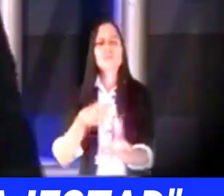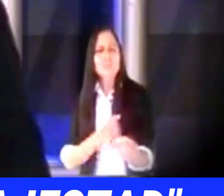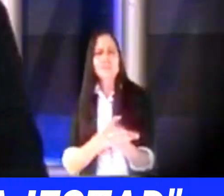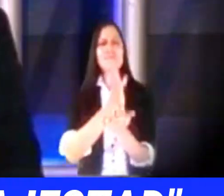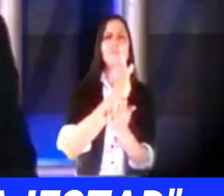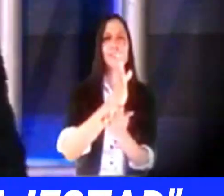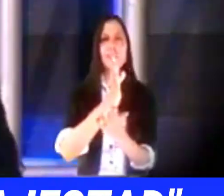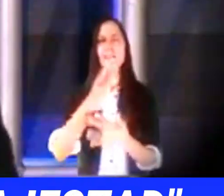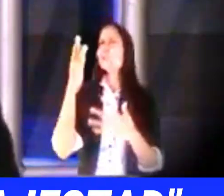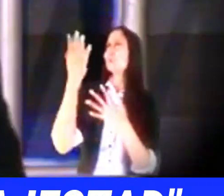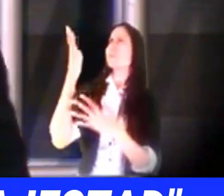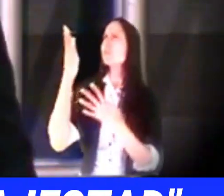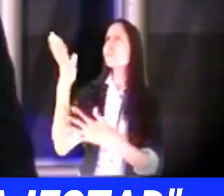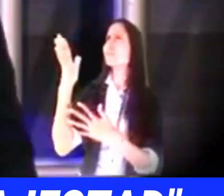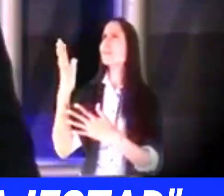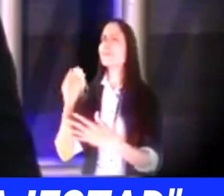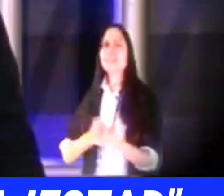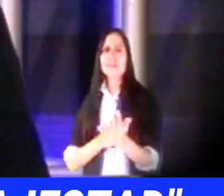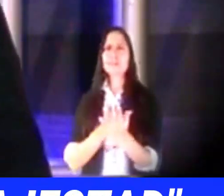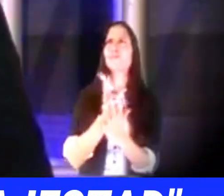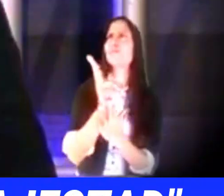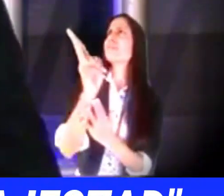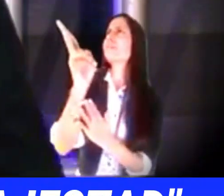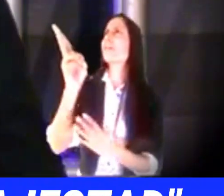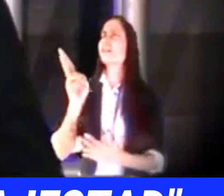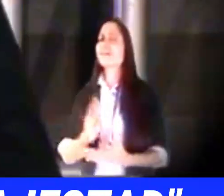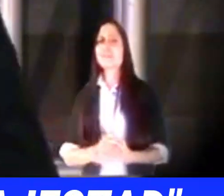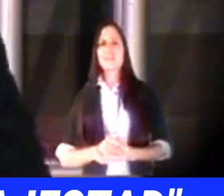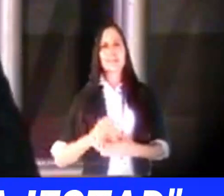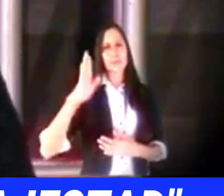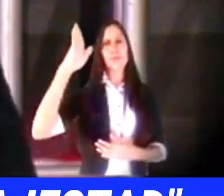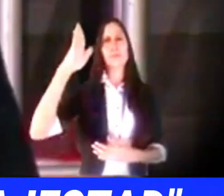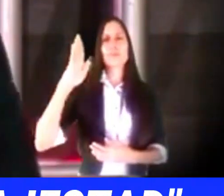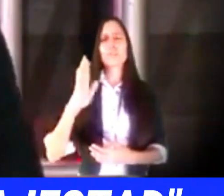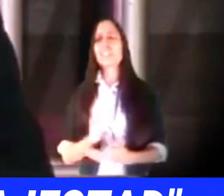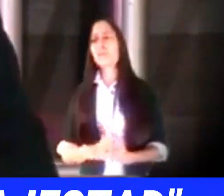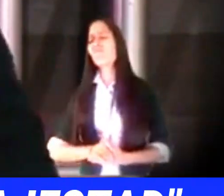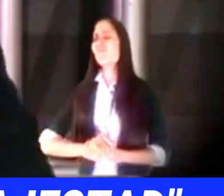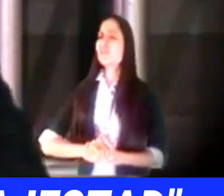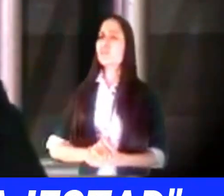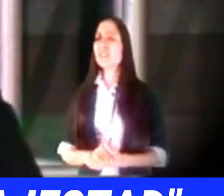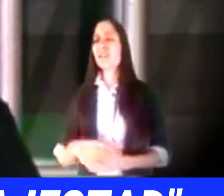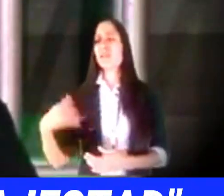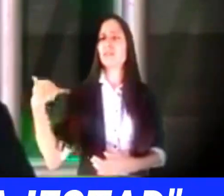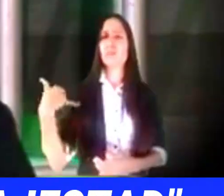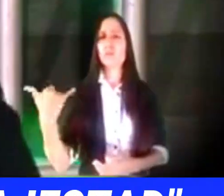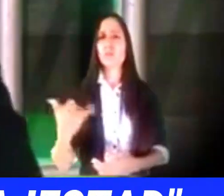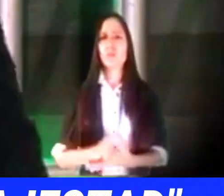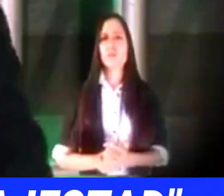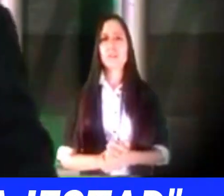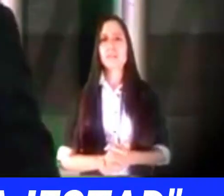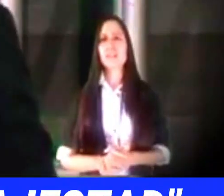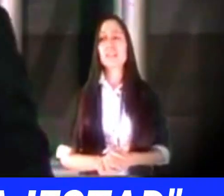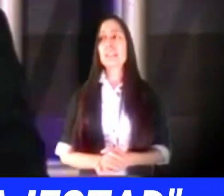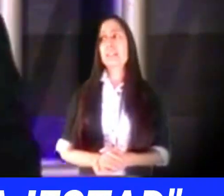Señor y sea fiel con toda su alma. A veces se dice que los jóvenes son